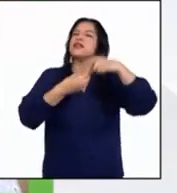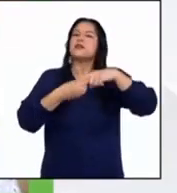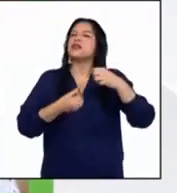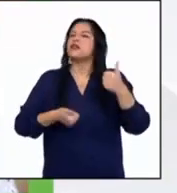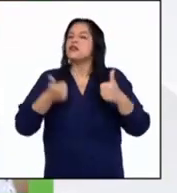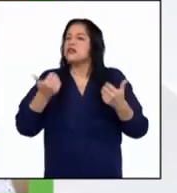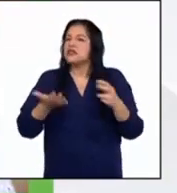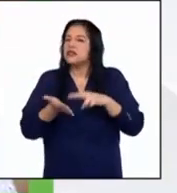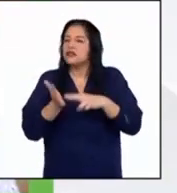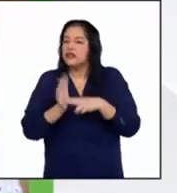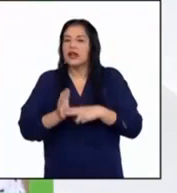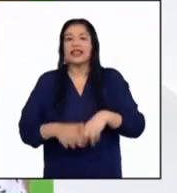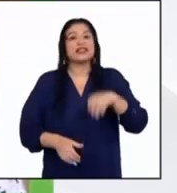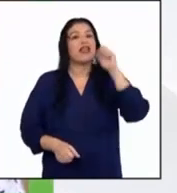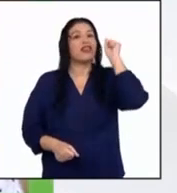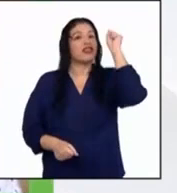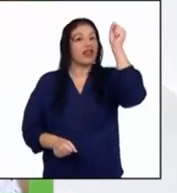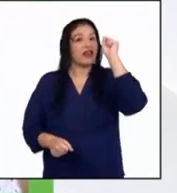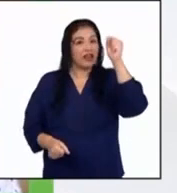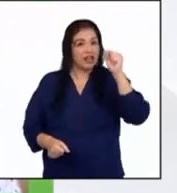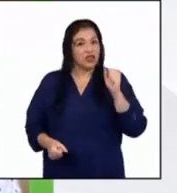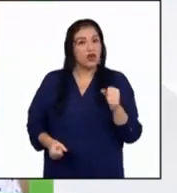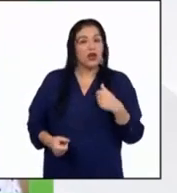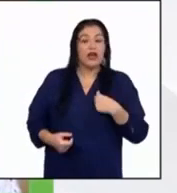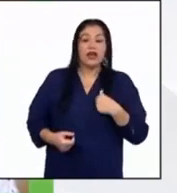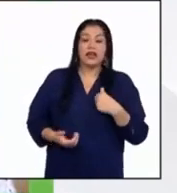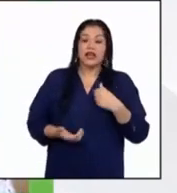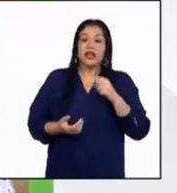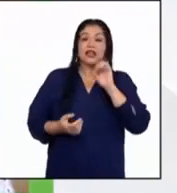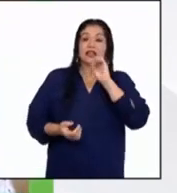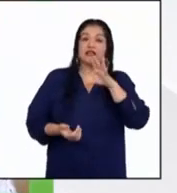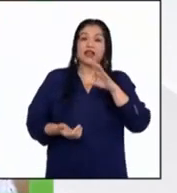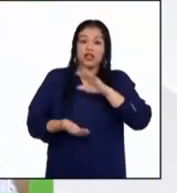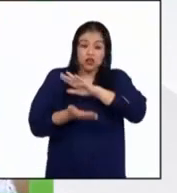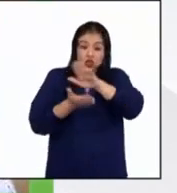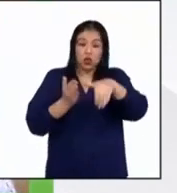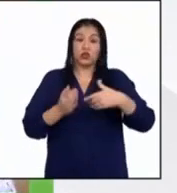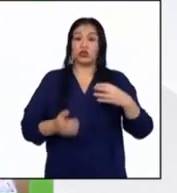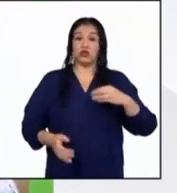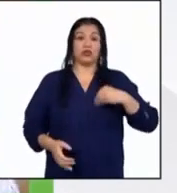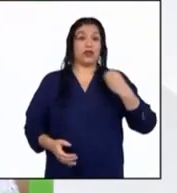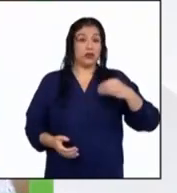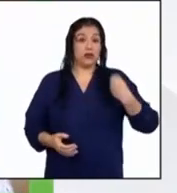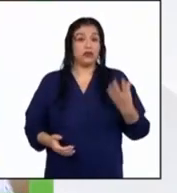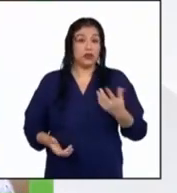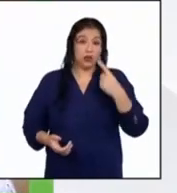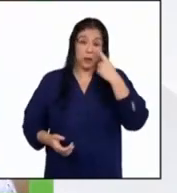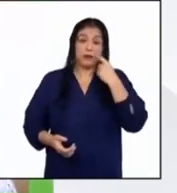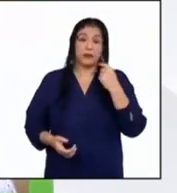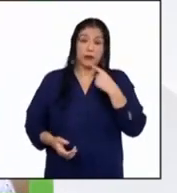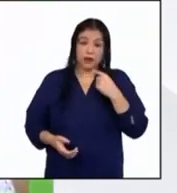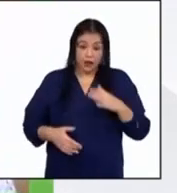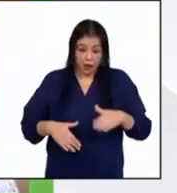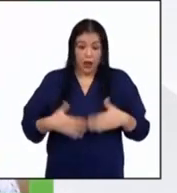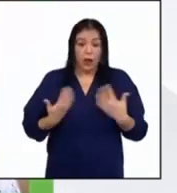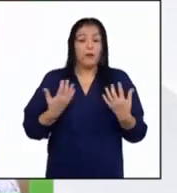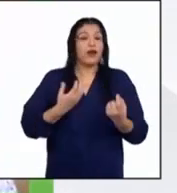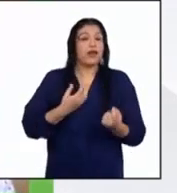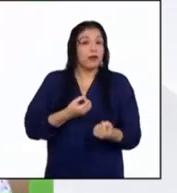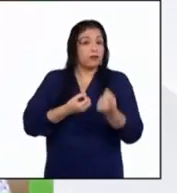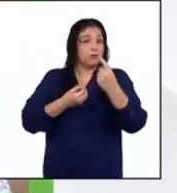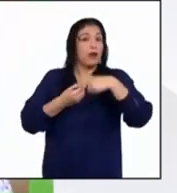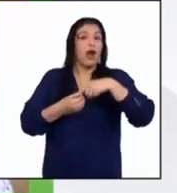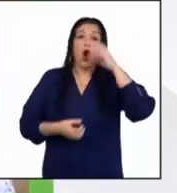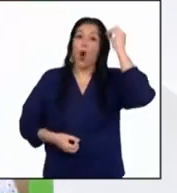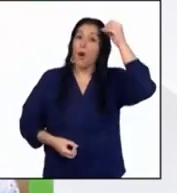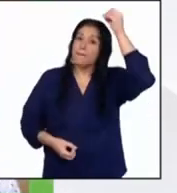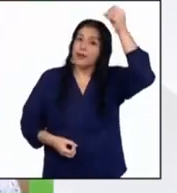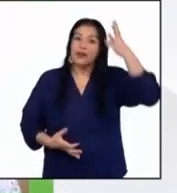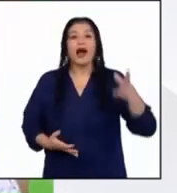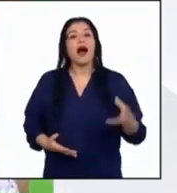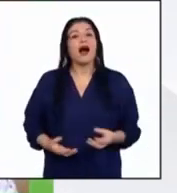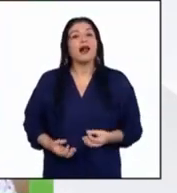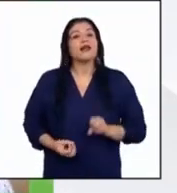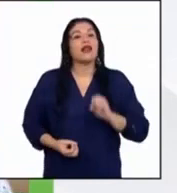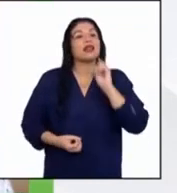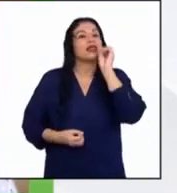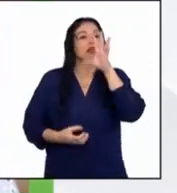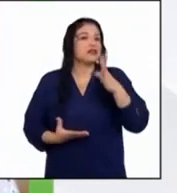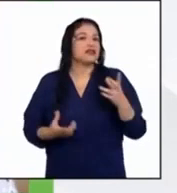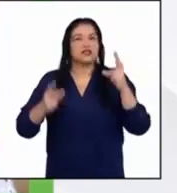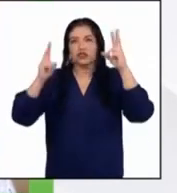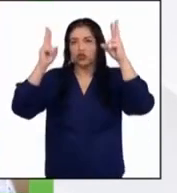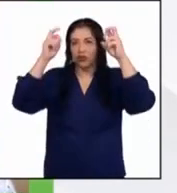derecho que reconoce que las y los adolescentes puedan opinar, expresarse sobre temas que